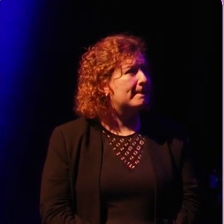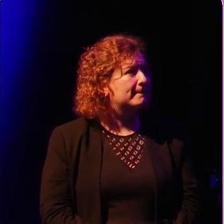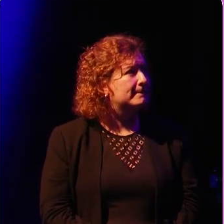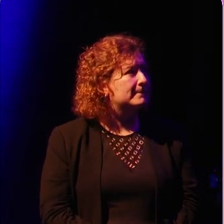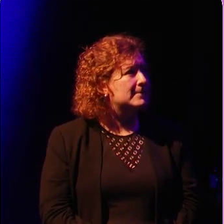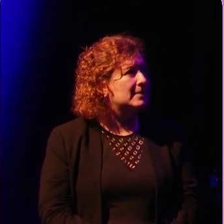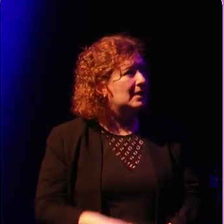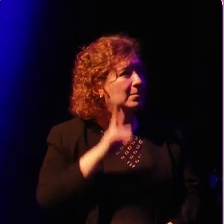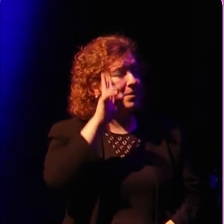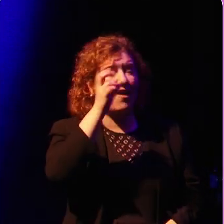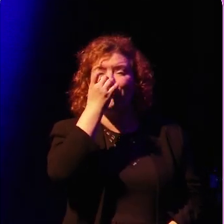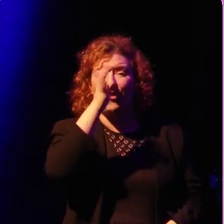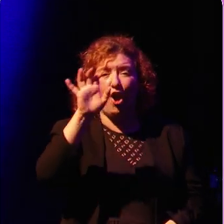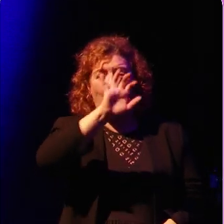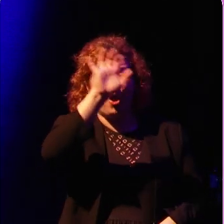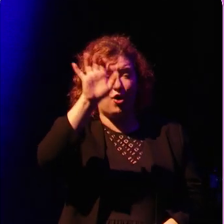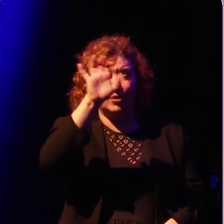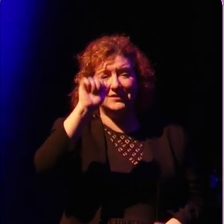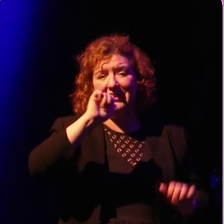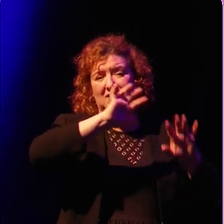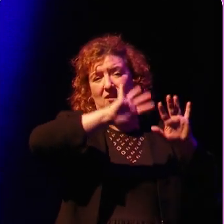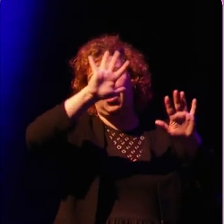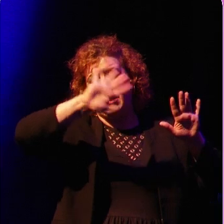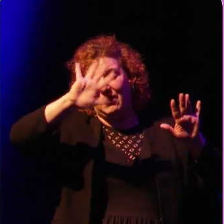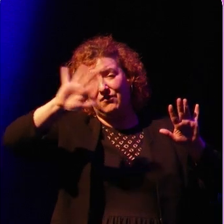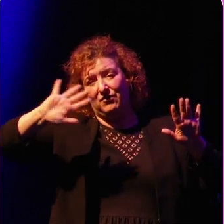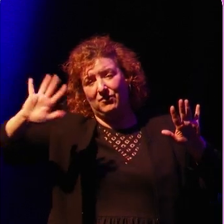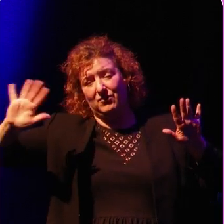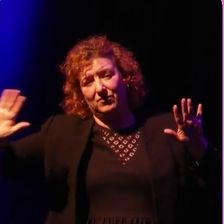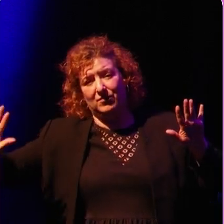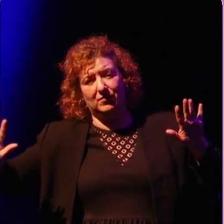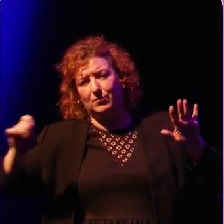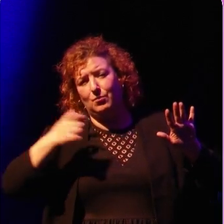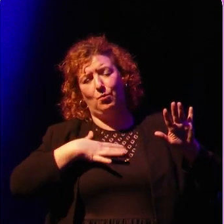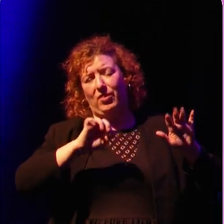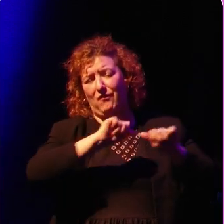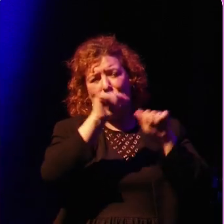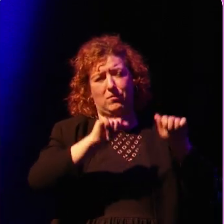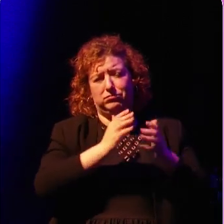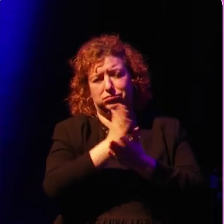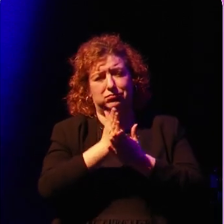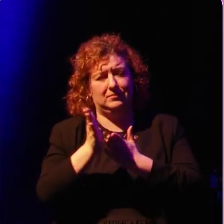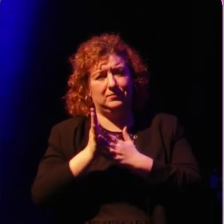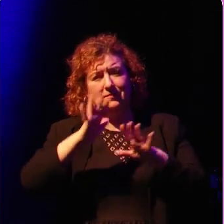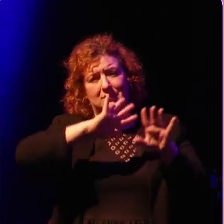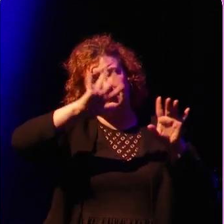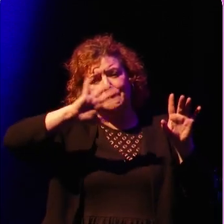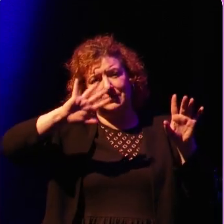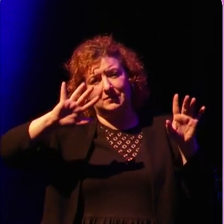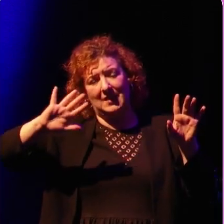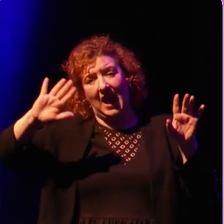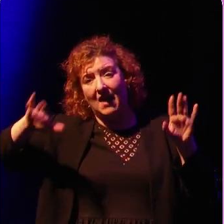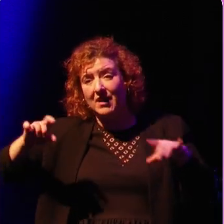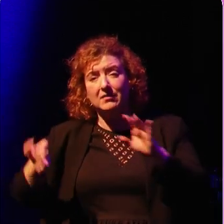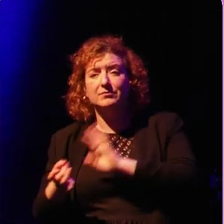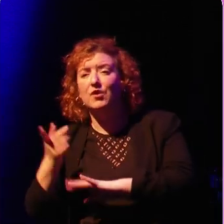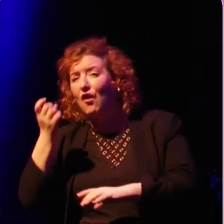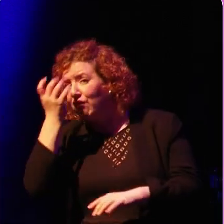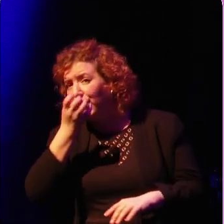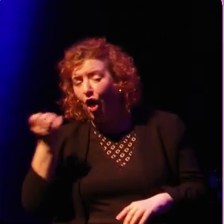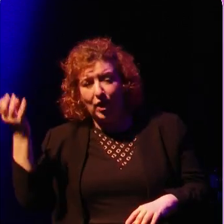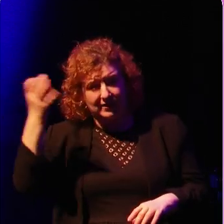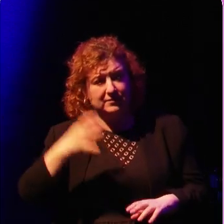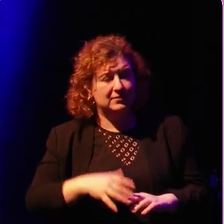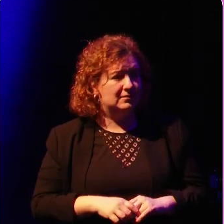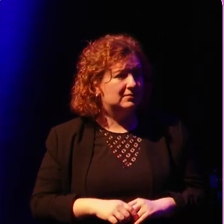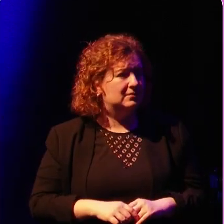viendo arriba con las flores. Eso es un difusión. Hay muchos tipos de difusión, pero es un difusión que me genera flores. A partir de ese